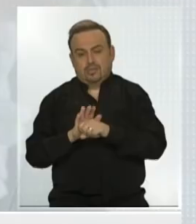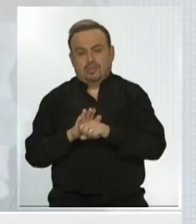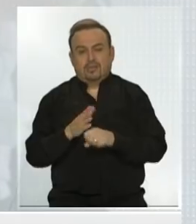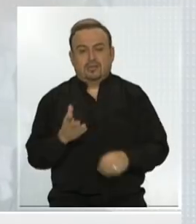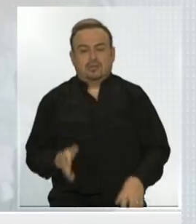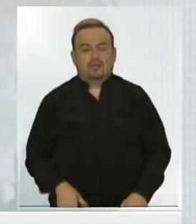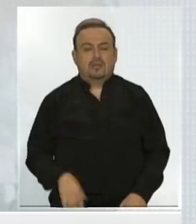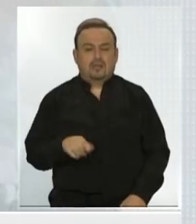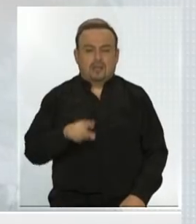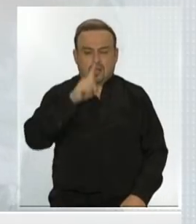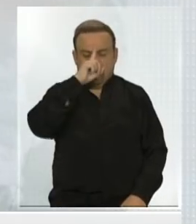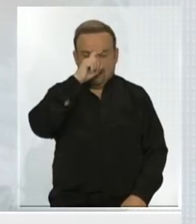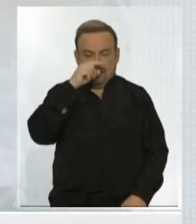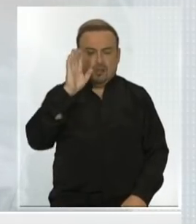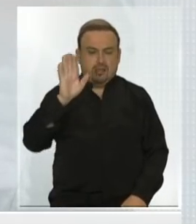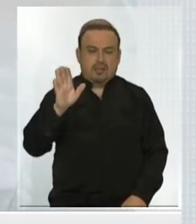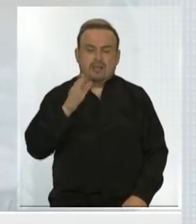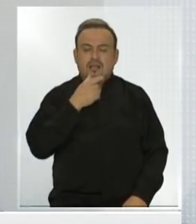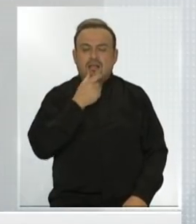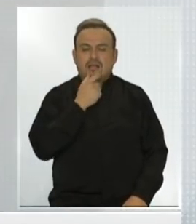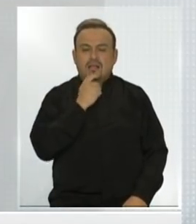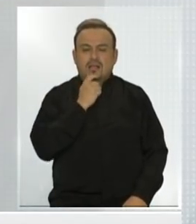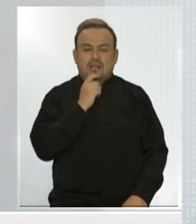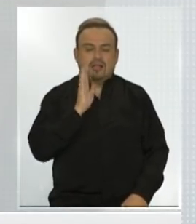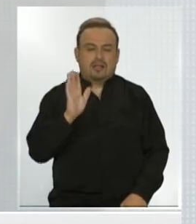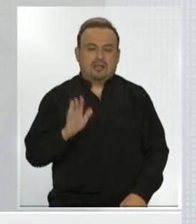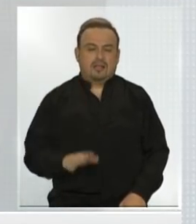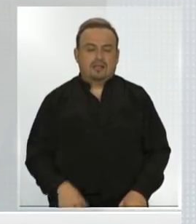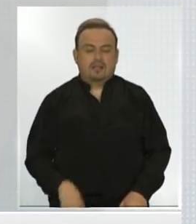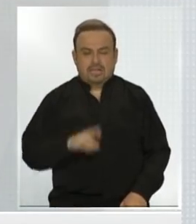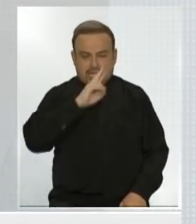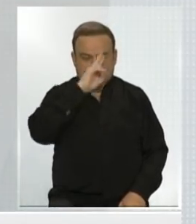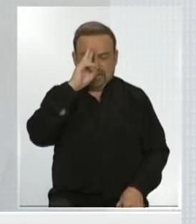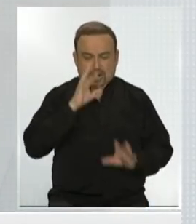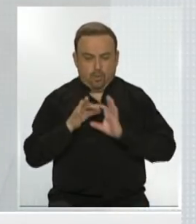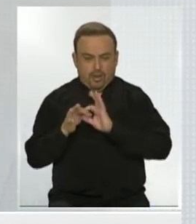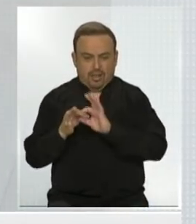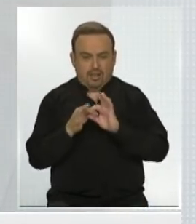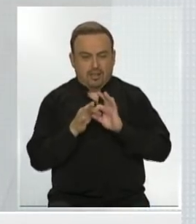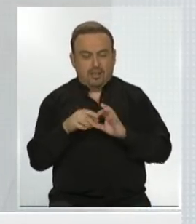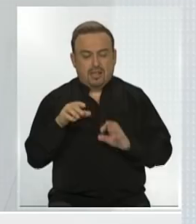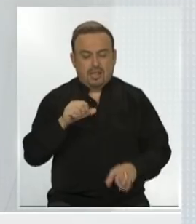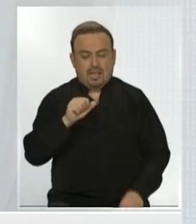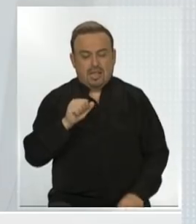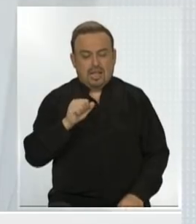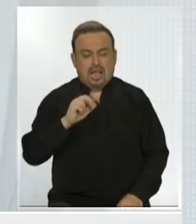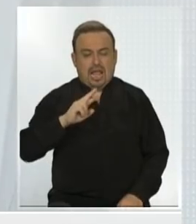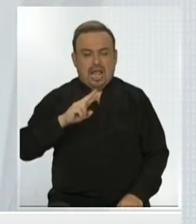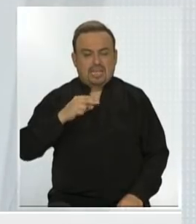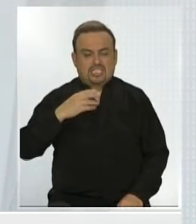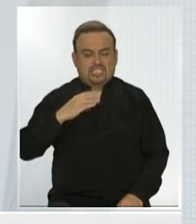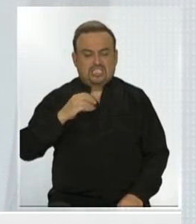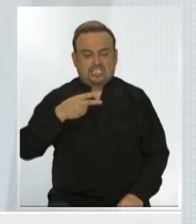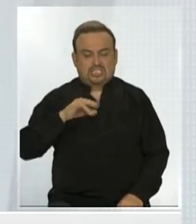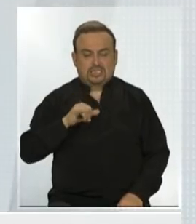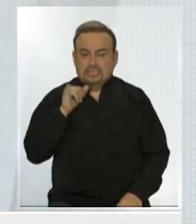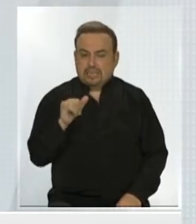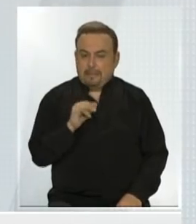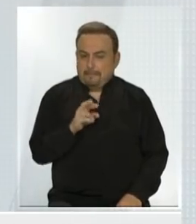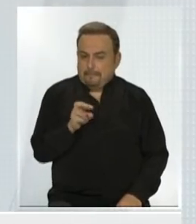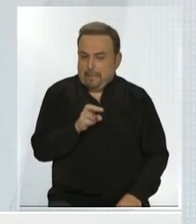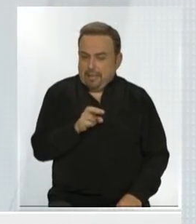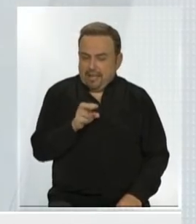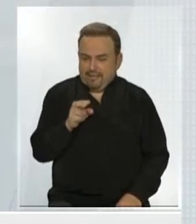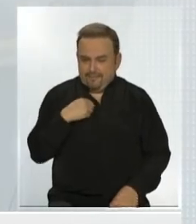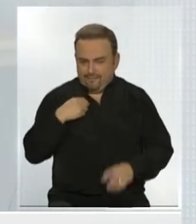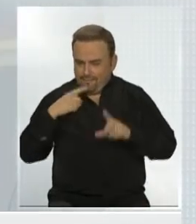corte en el hospital de addenbrooke esto en cambridge en reino unido- archi y su papá pasaron seis días aislados hay por ahí